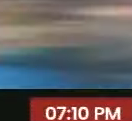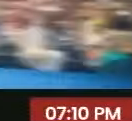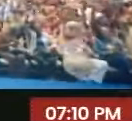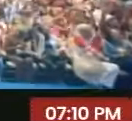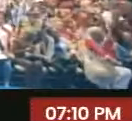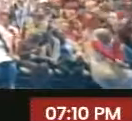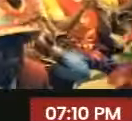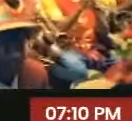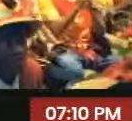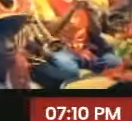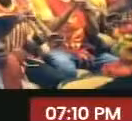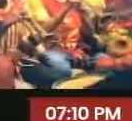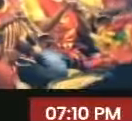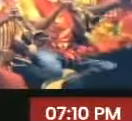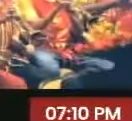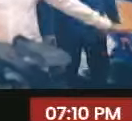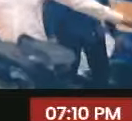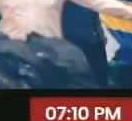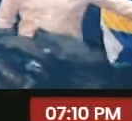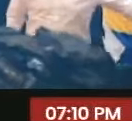Viernes.